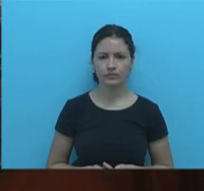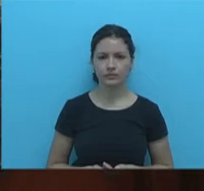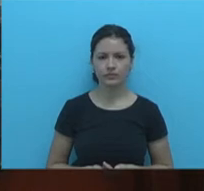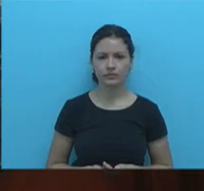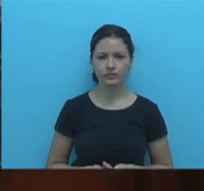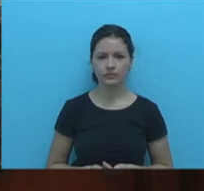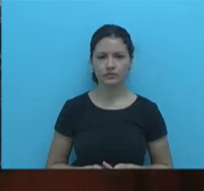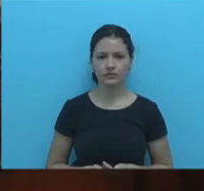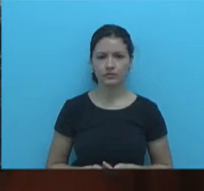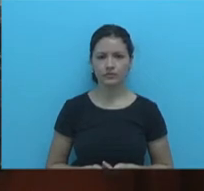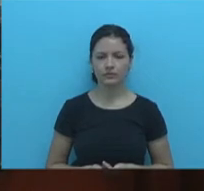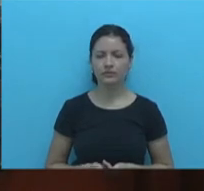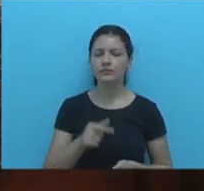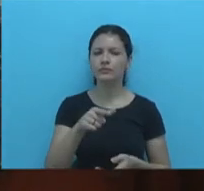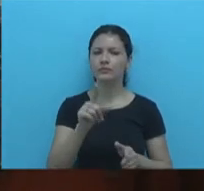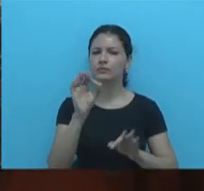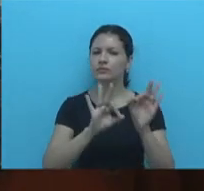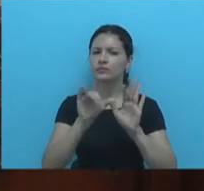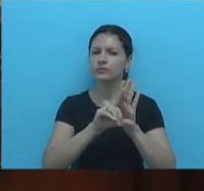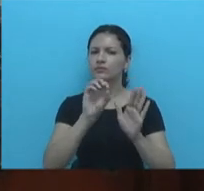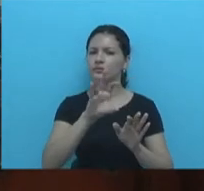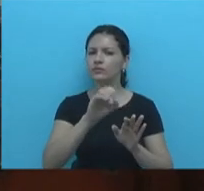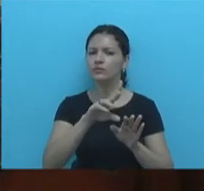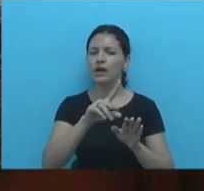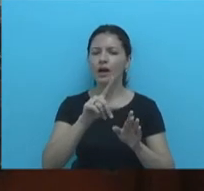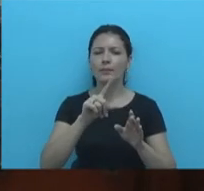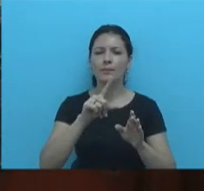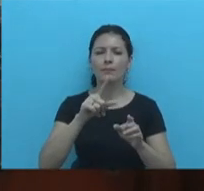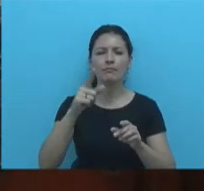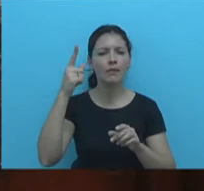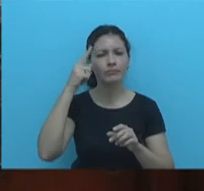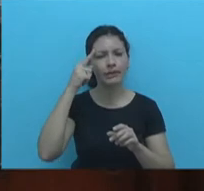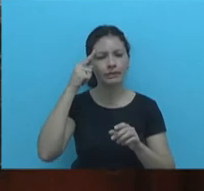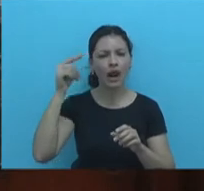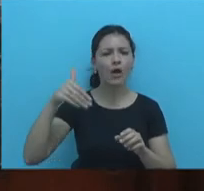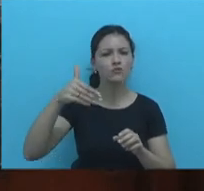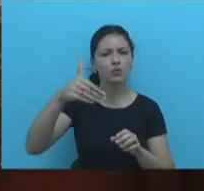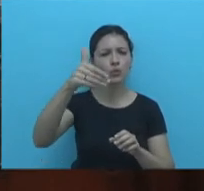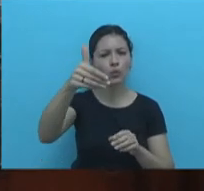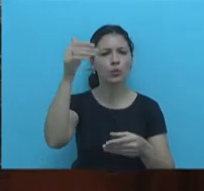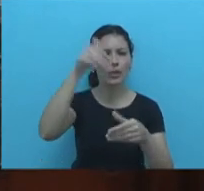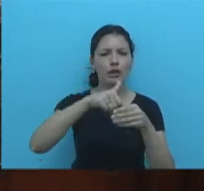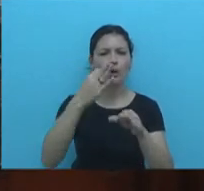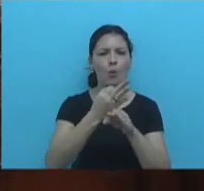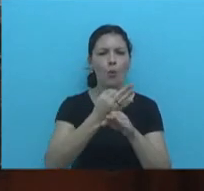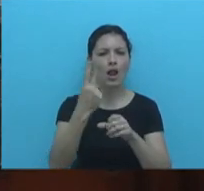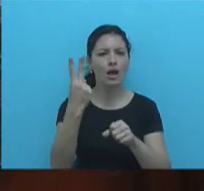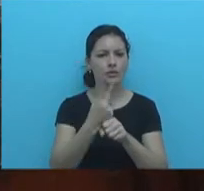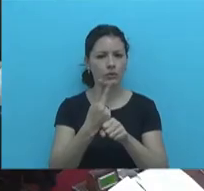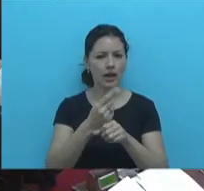que es del título de los talleres, Proyección de Vida en la Escuela Secundaria. A votación.